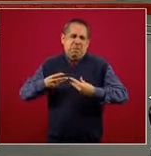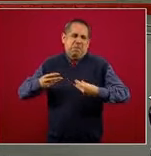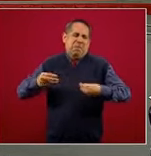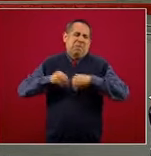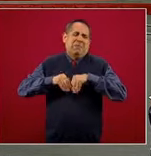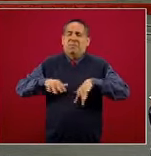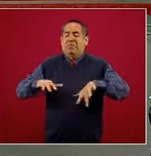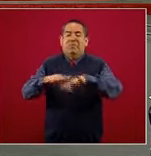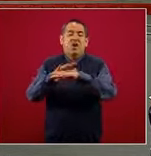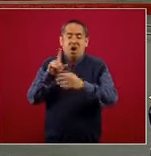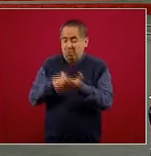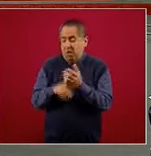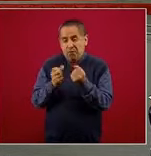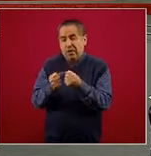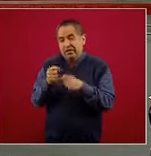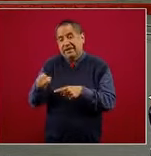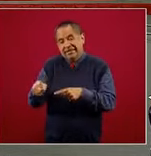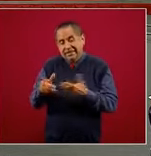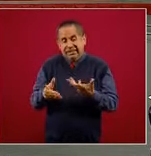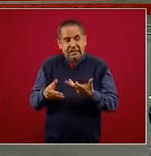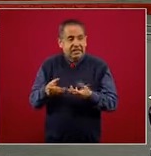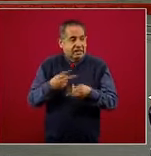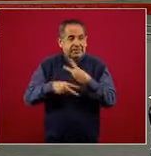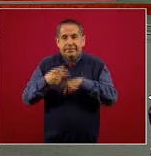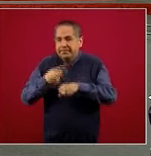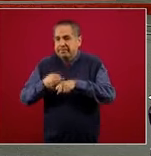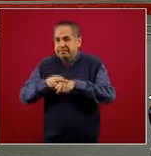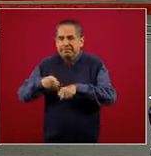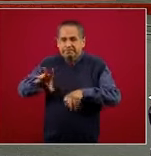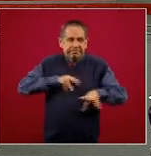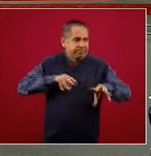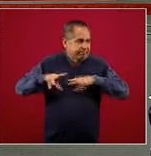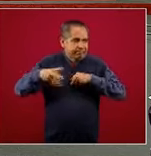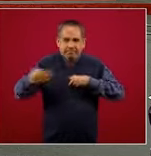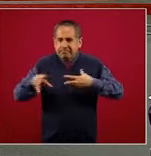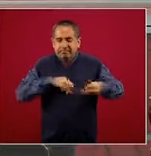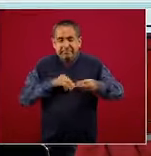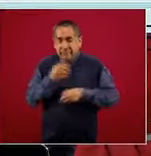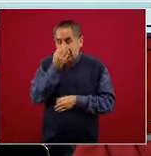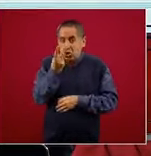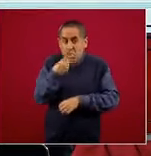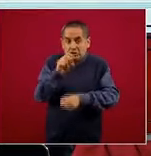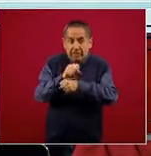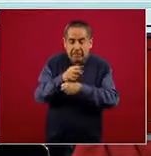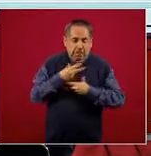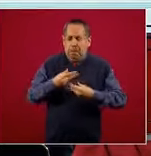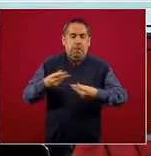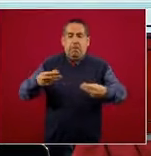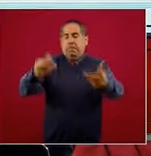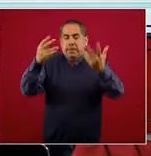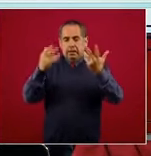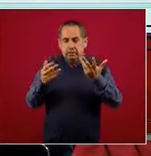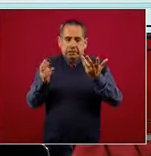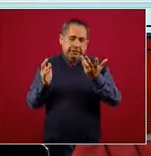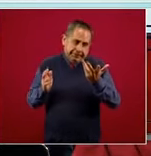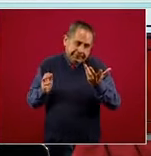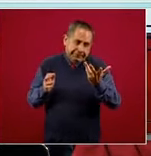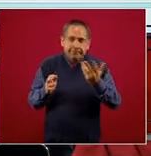una dispersión y de una generación importante de contagios en solamente 2 semanas. Mientras que